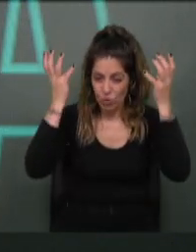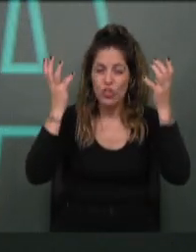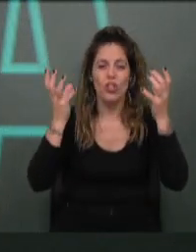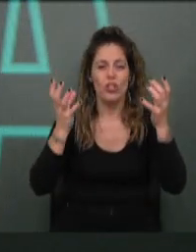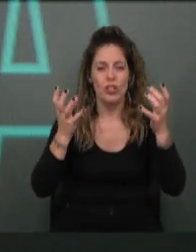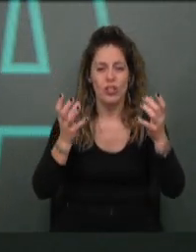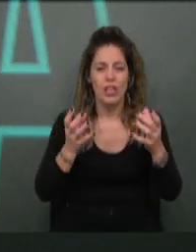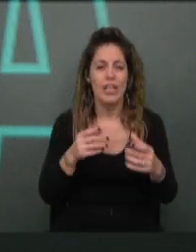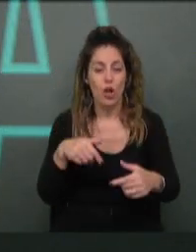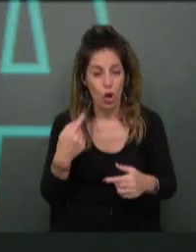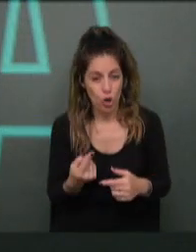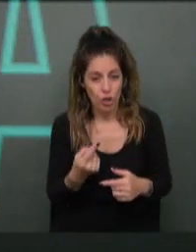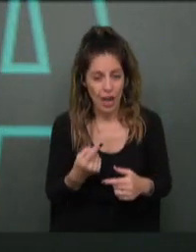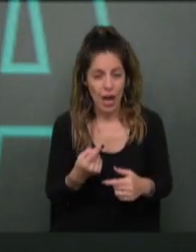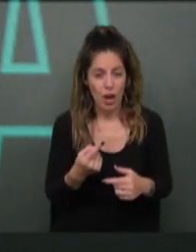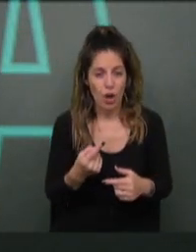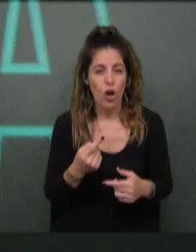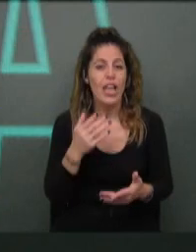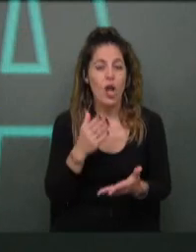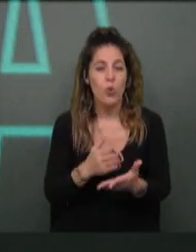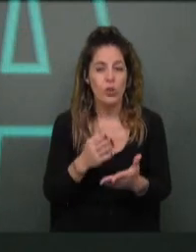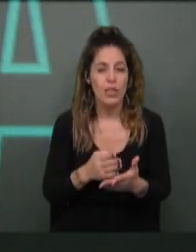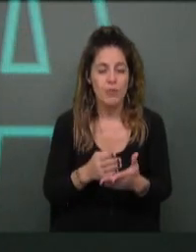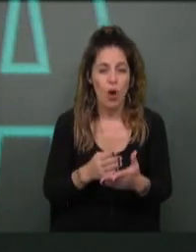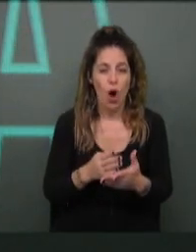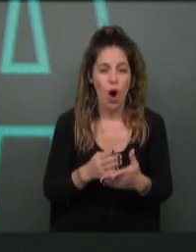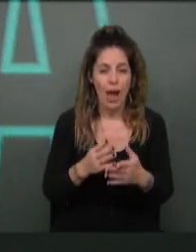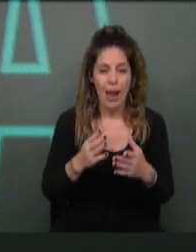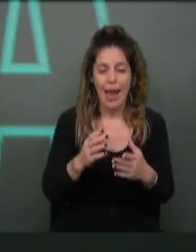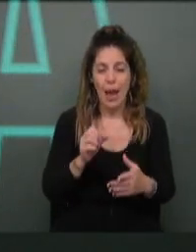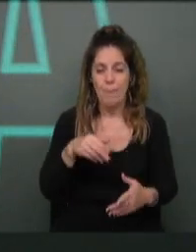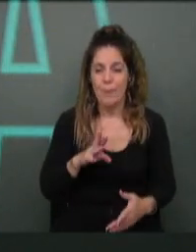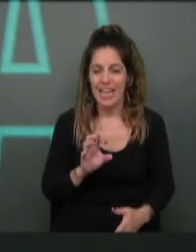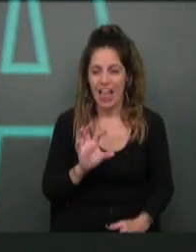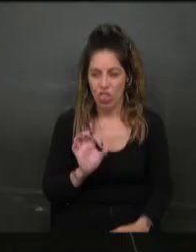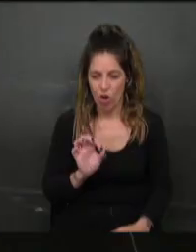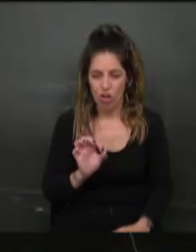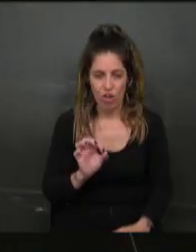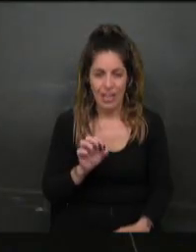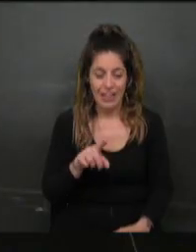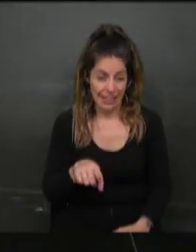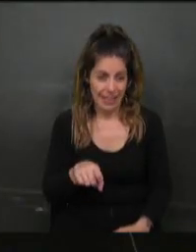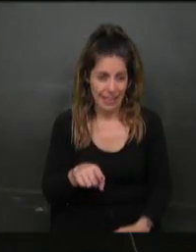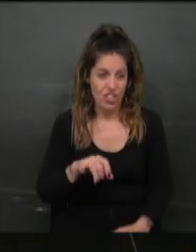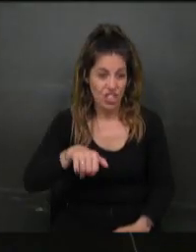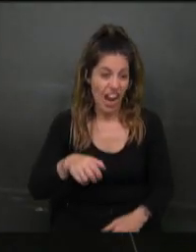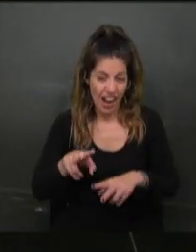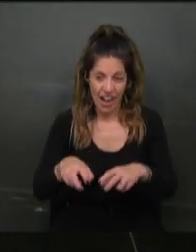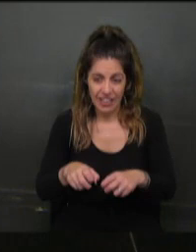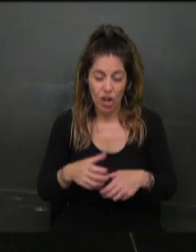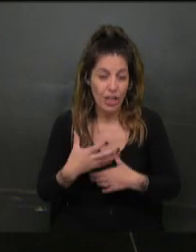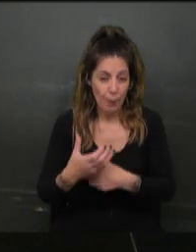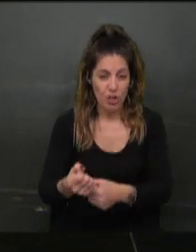pui el último emperador de la dinastía King que ya estaba convertido en un jardinero y que adhería a la